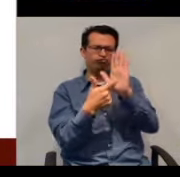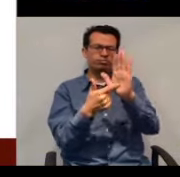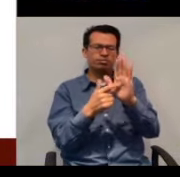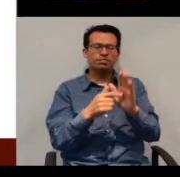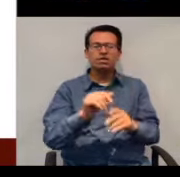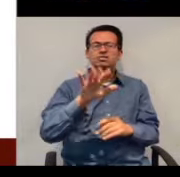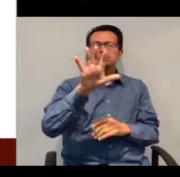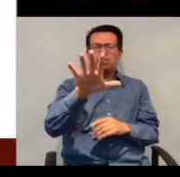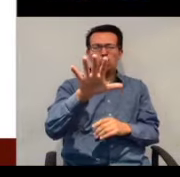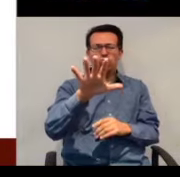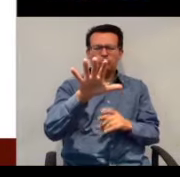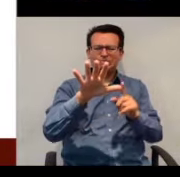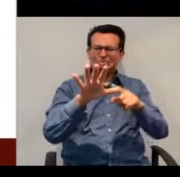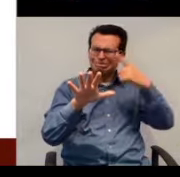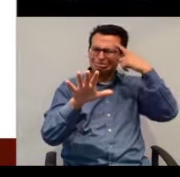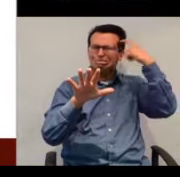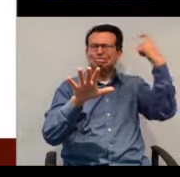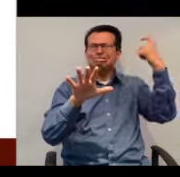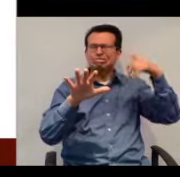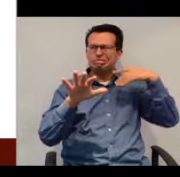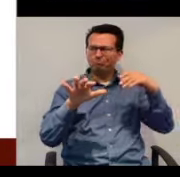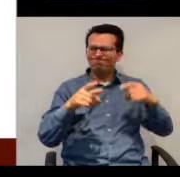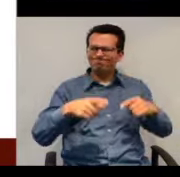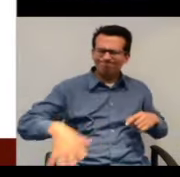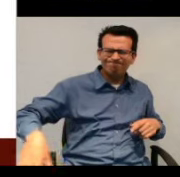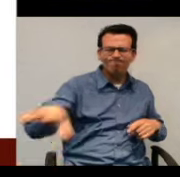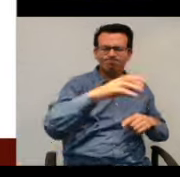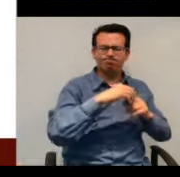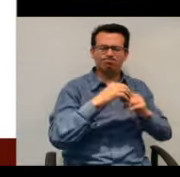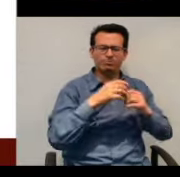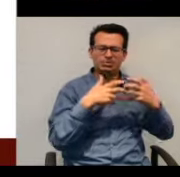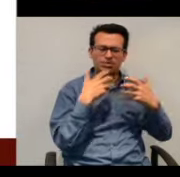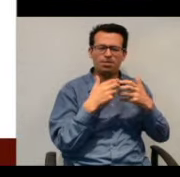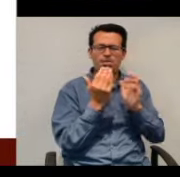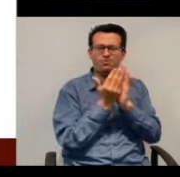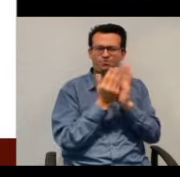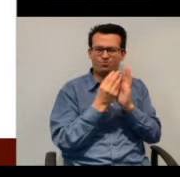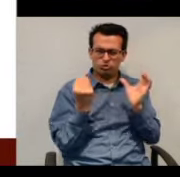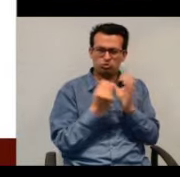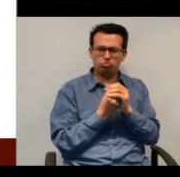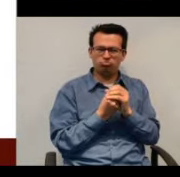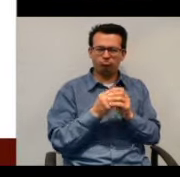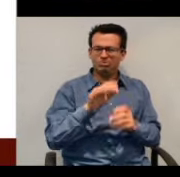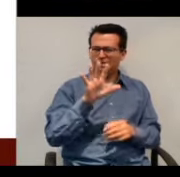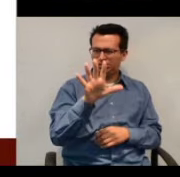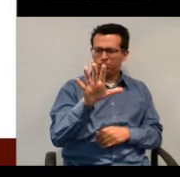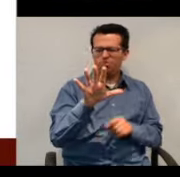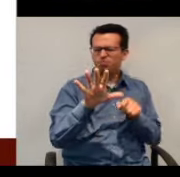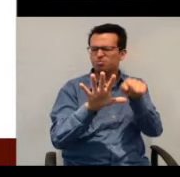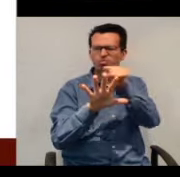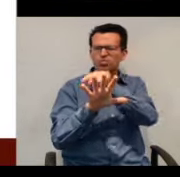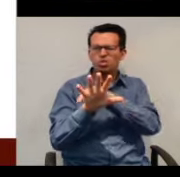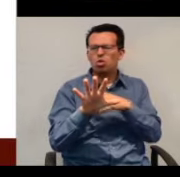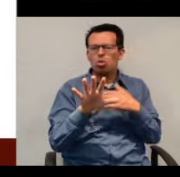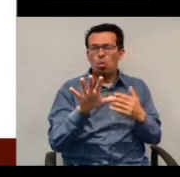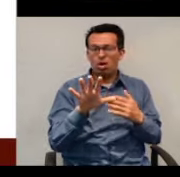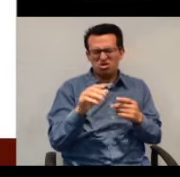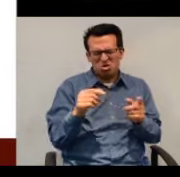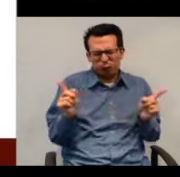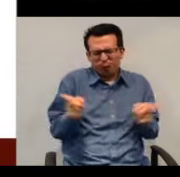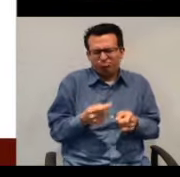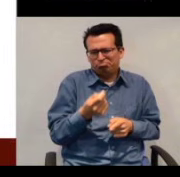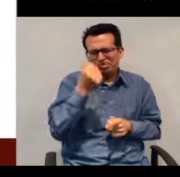sistema de educación superior inclusivo. Estos cinco desafíos o retos son los siguientes y me gustaría evocarlos rápidamente para que